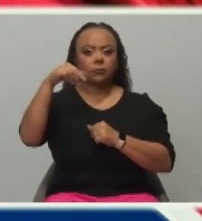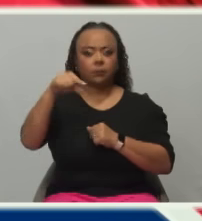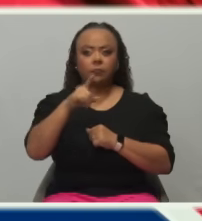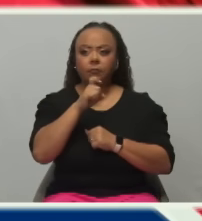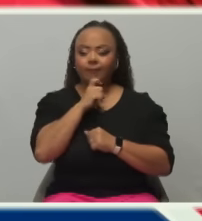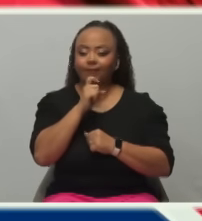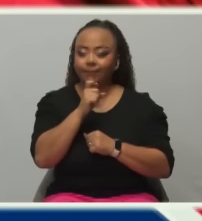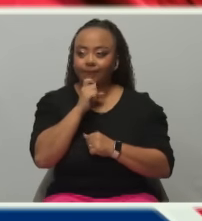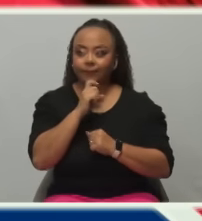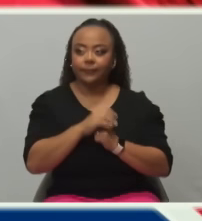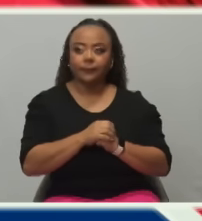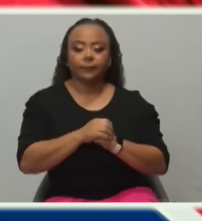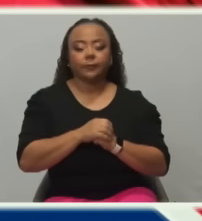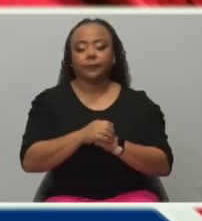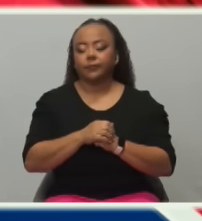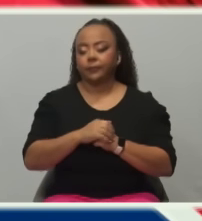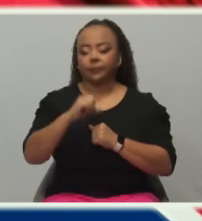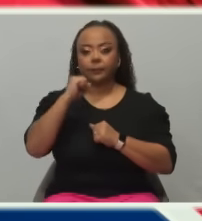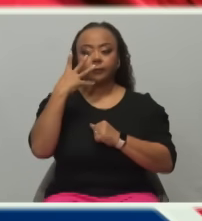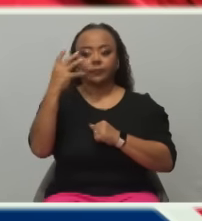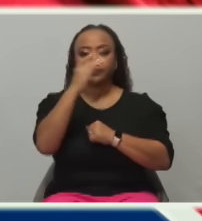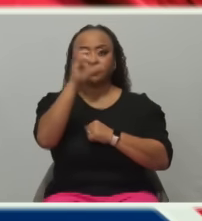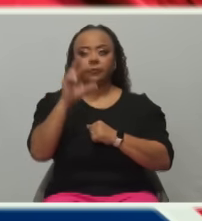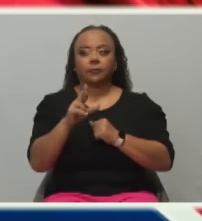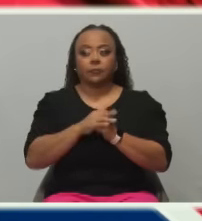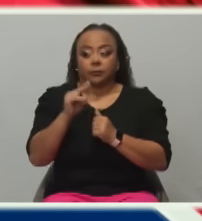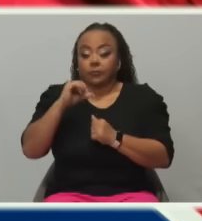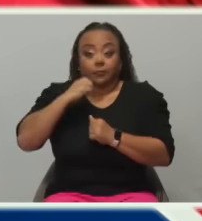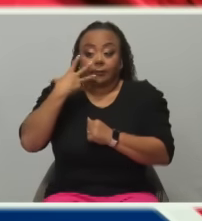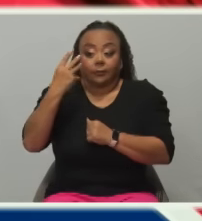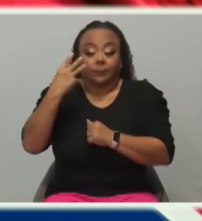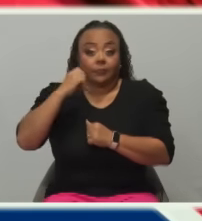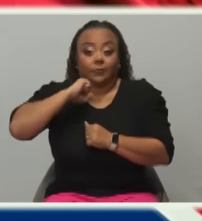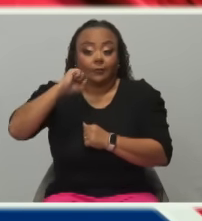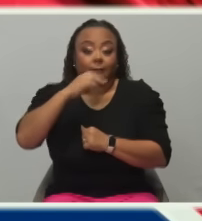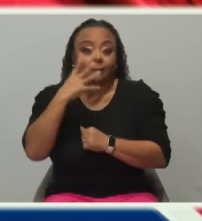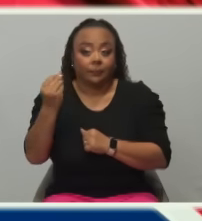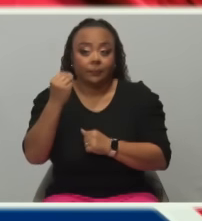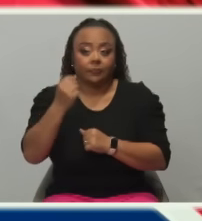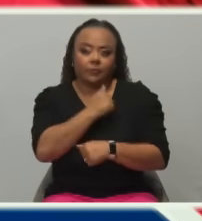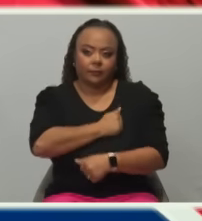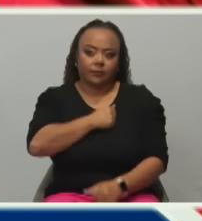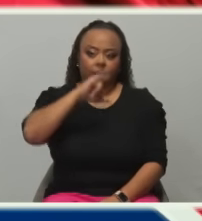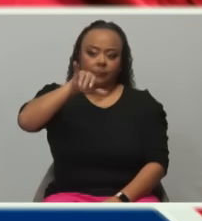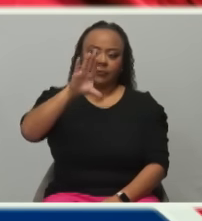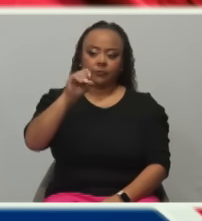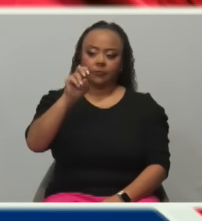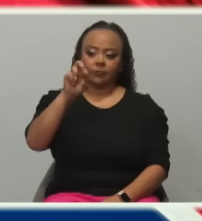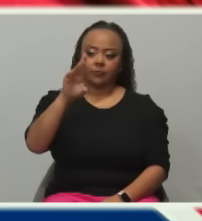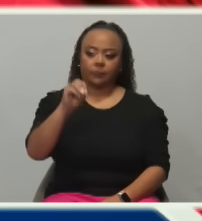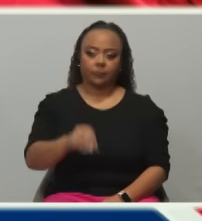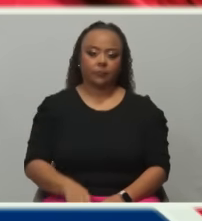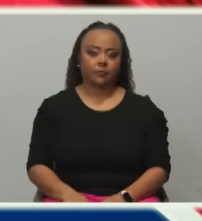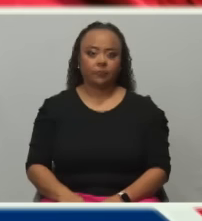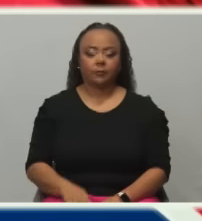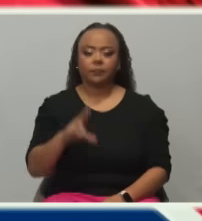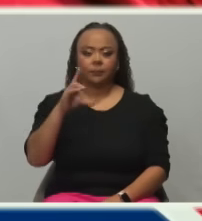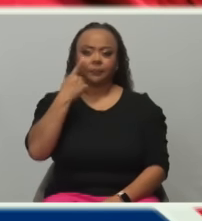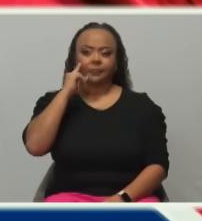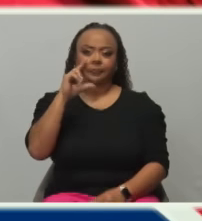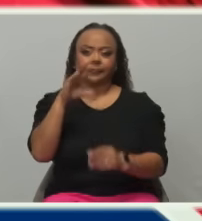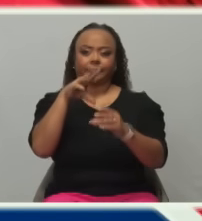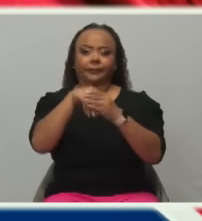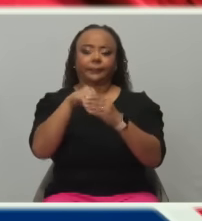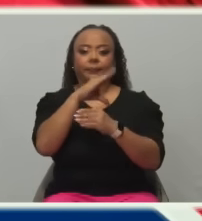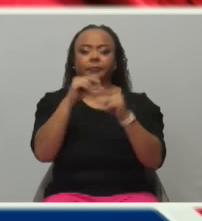un mundo ganar fuera de Costa Rica que no gana fuera porque Perdón lo del jocoro es para no tomarlo en cuenta y lo